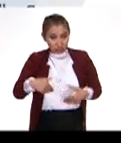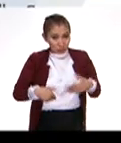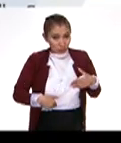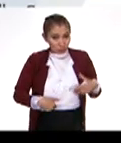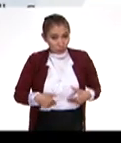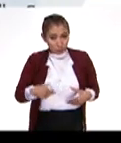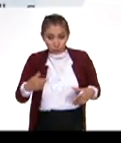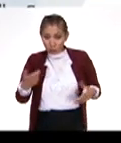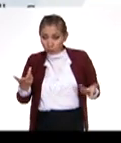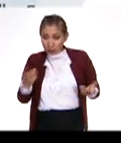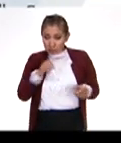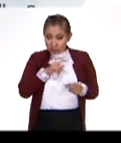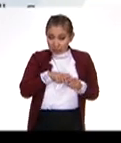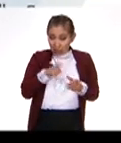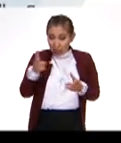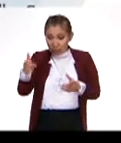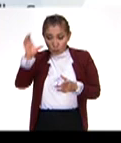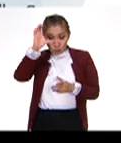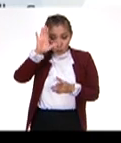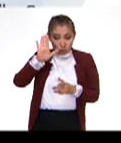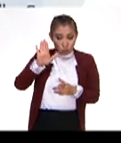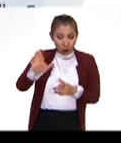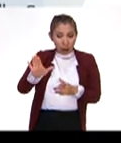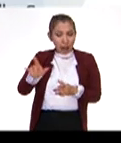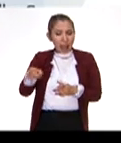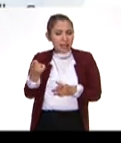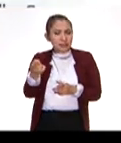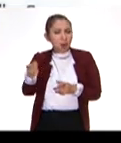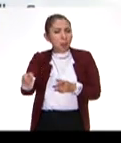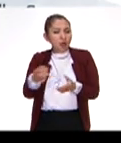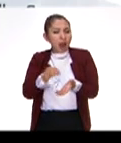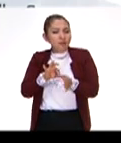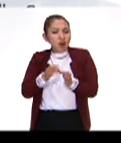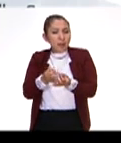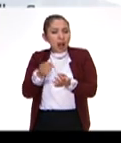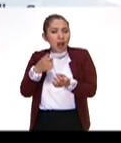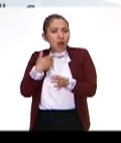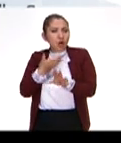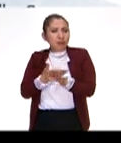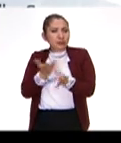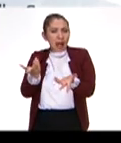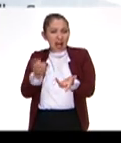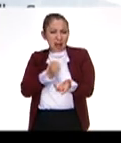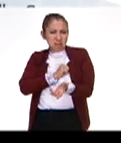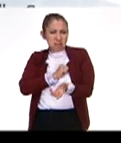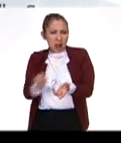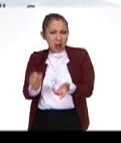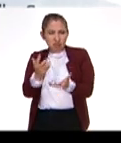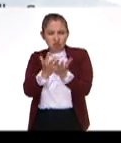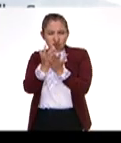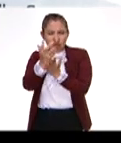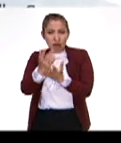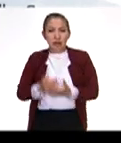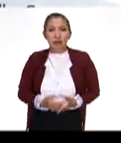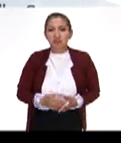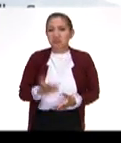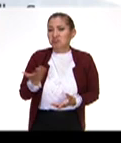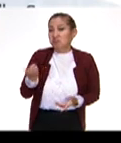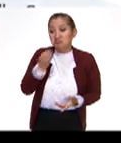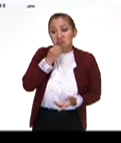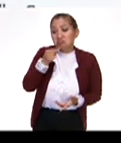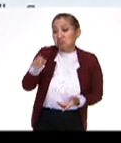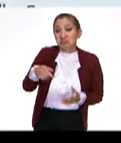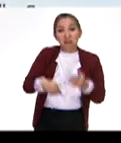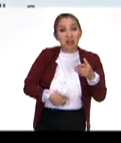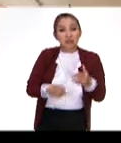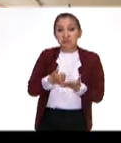en particular, y en general la cultura, sean un antídoto contra la barbarie? Me parece que no hay otro camino,